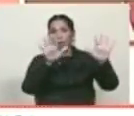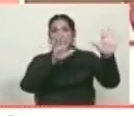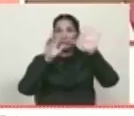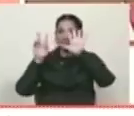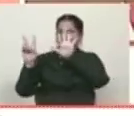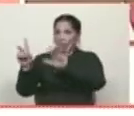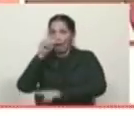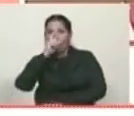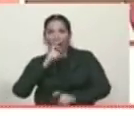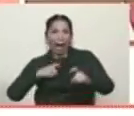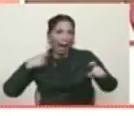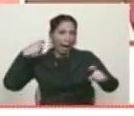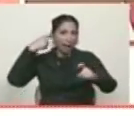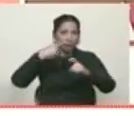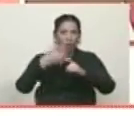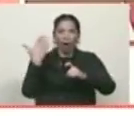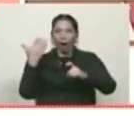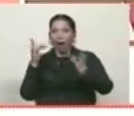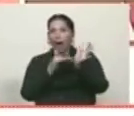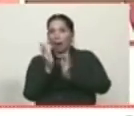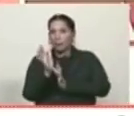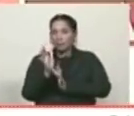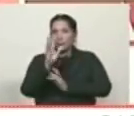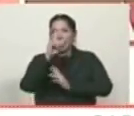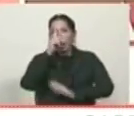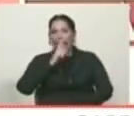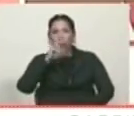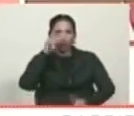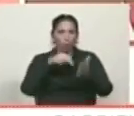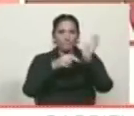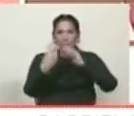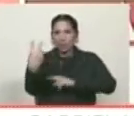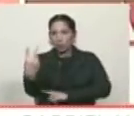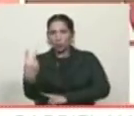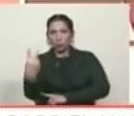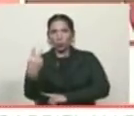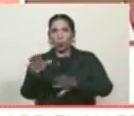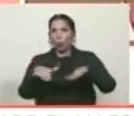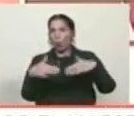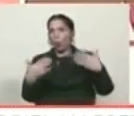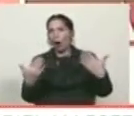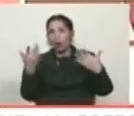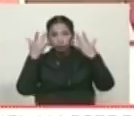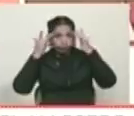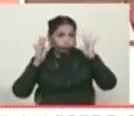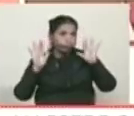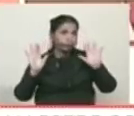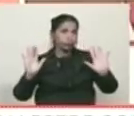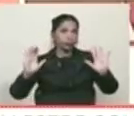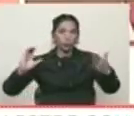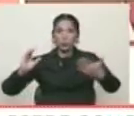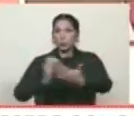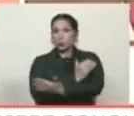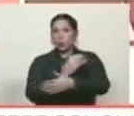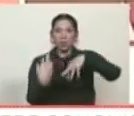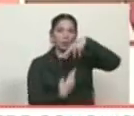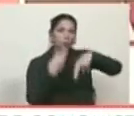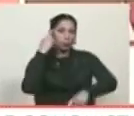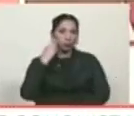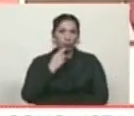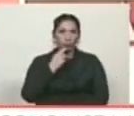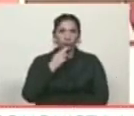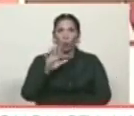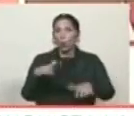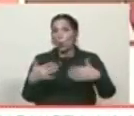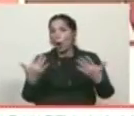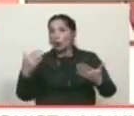años de aquel abril del 2002, cuando se intentaba derrocar la revolución bolivariana, se